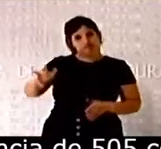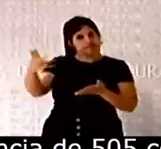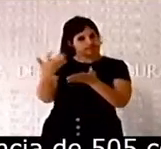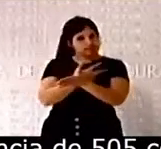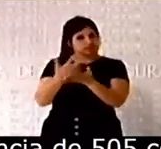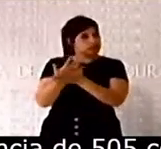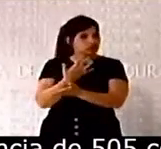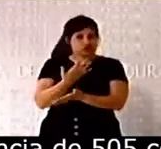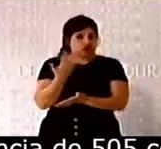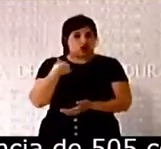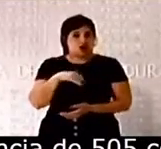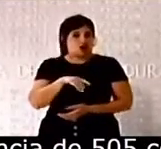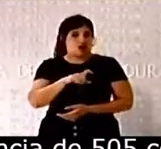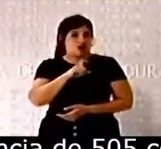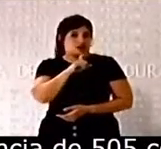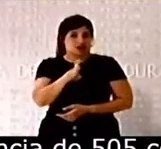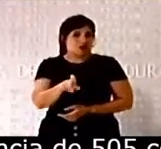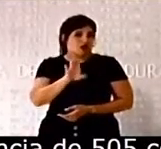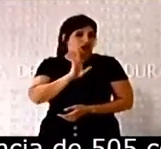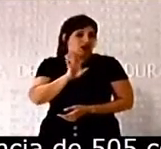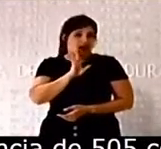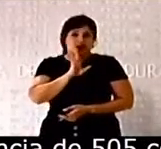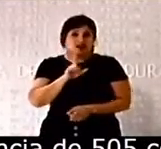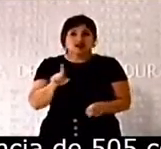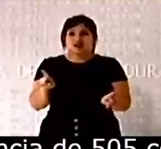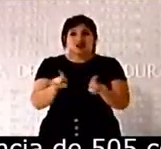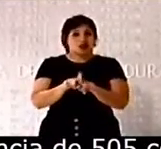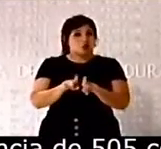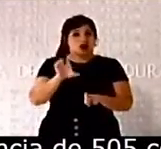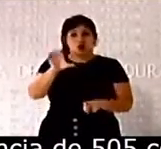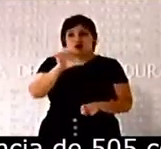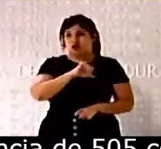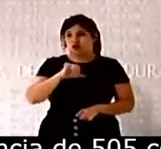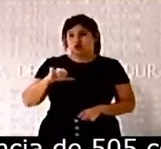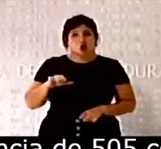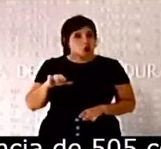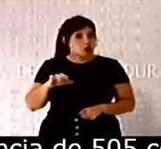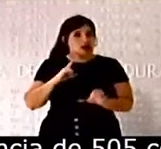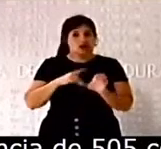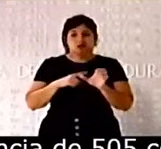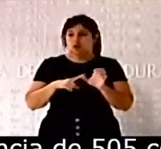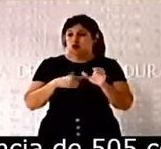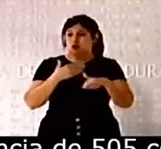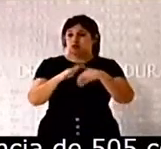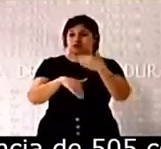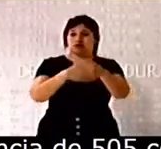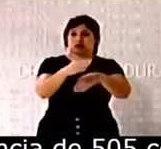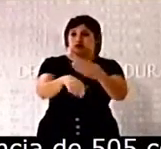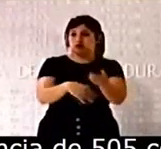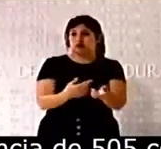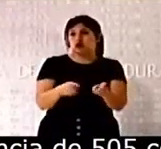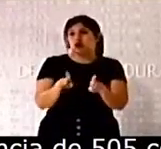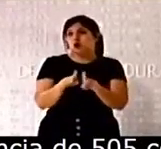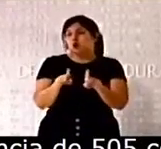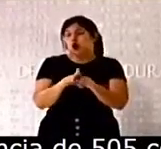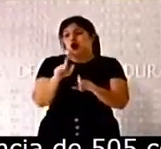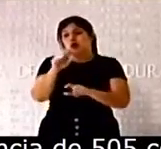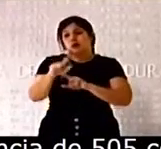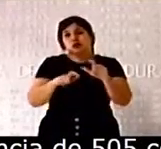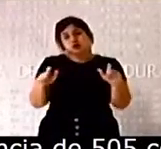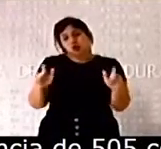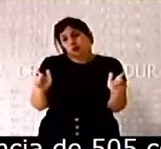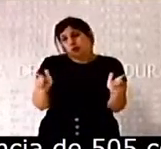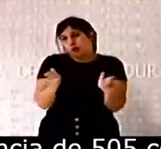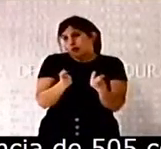igual que como va evolucionando la comunidad autónoma en el sentido de un leve descenso de la